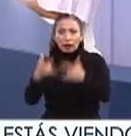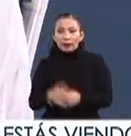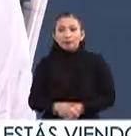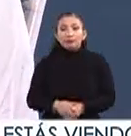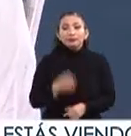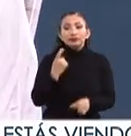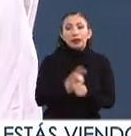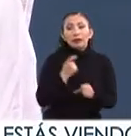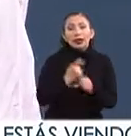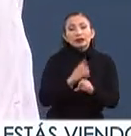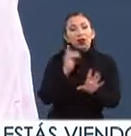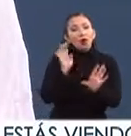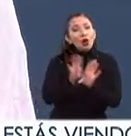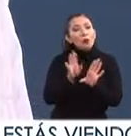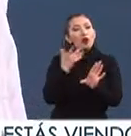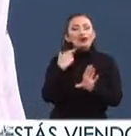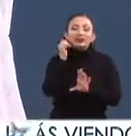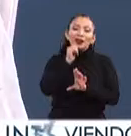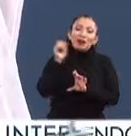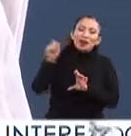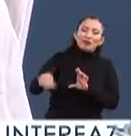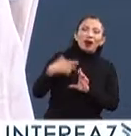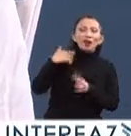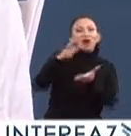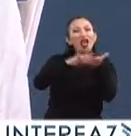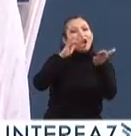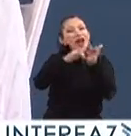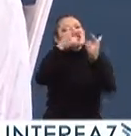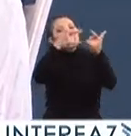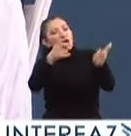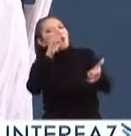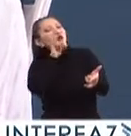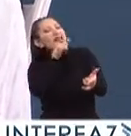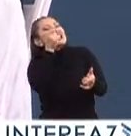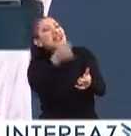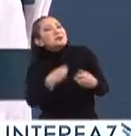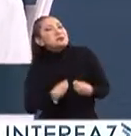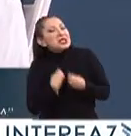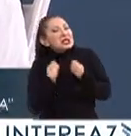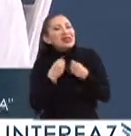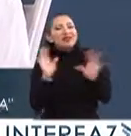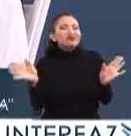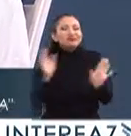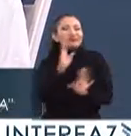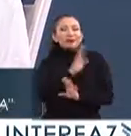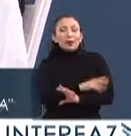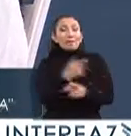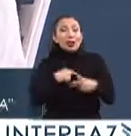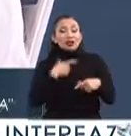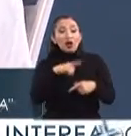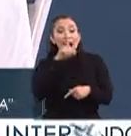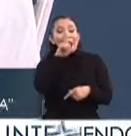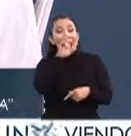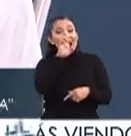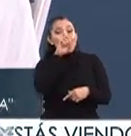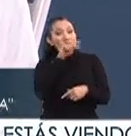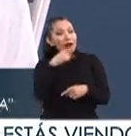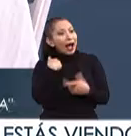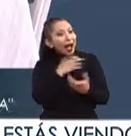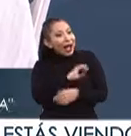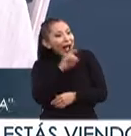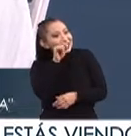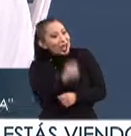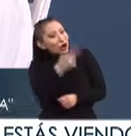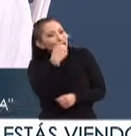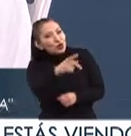mira, en principio era romper con el clásico documental biográfico, ¿no? Que yo creo que los fans de León estaban esperando a lo mejor la